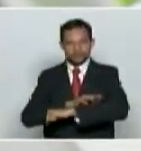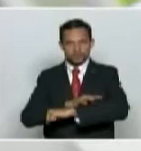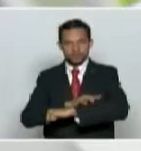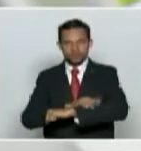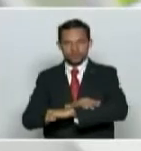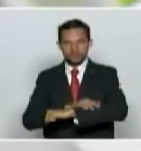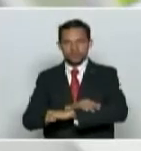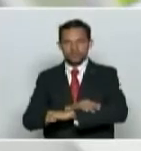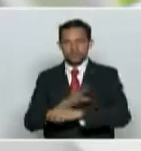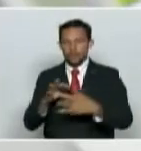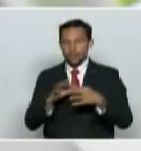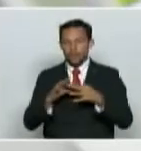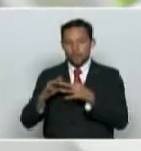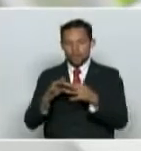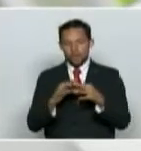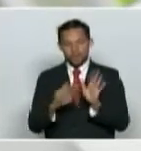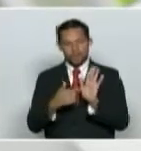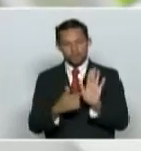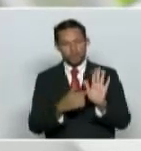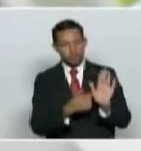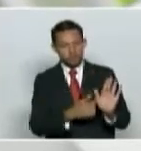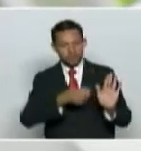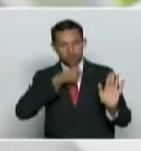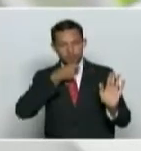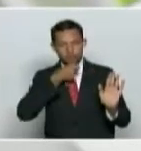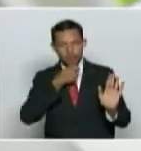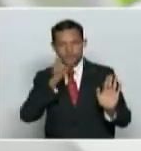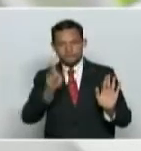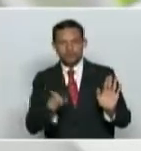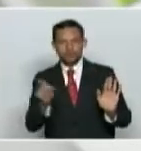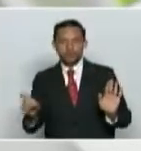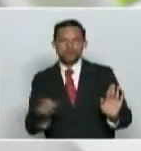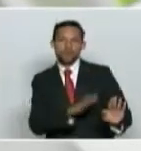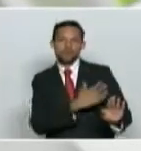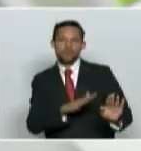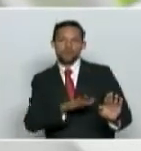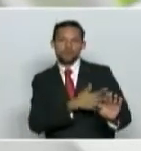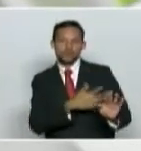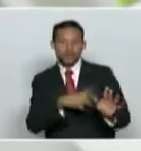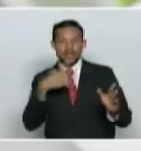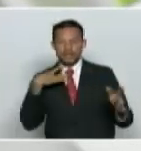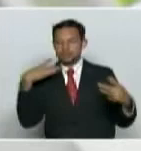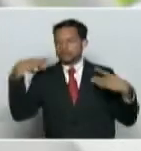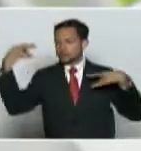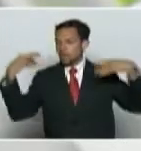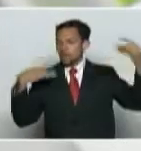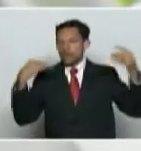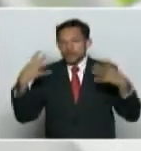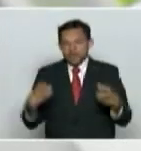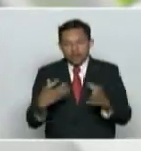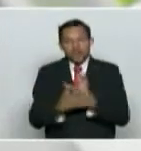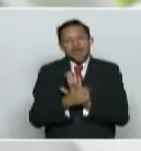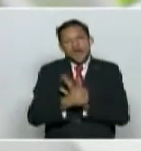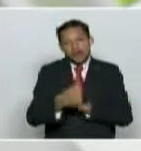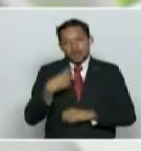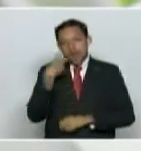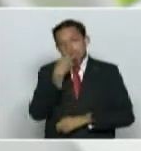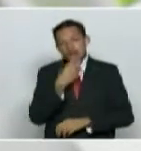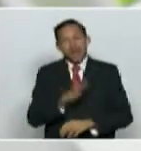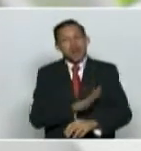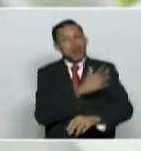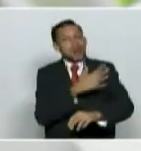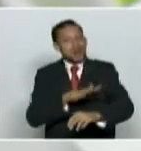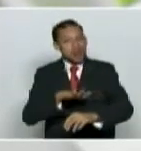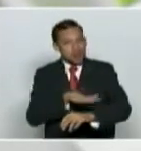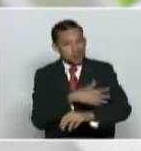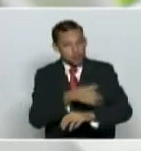Como estamos metidos en este oficio de la presentación musical de grandes artistas, mucha gente quiere buscar esa gran oportunidad, quiere buscar esa vitrina a través de un espacio de televisión